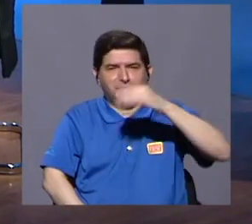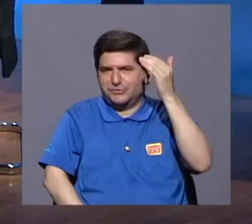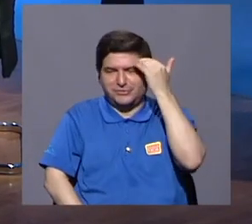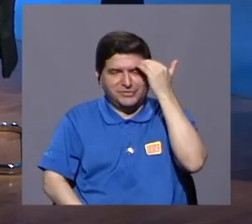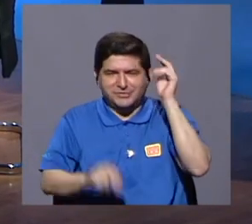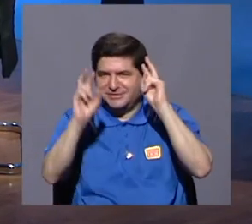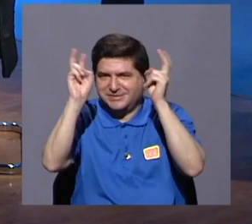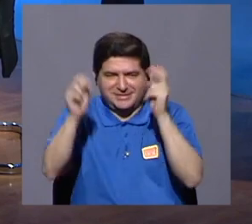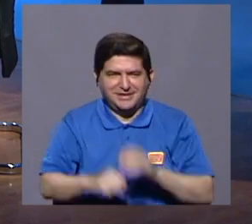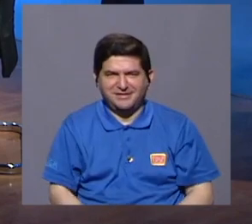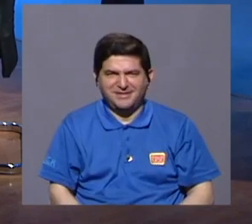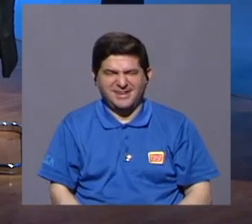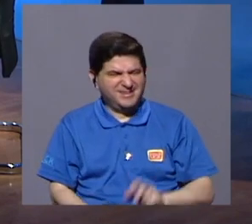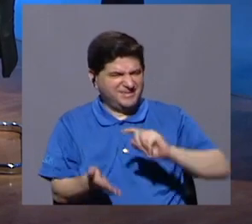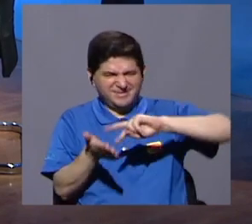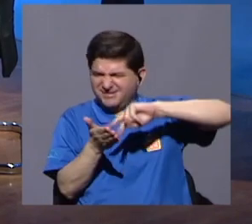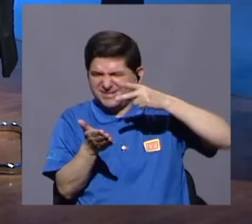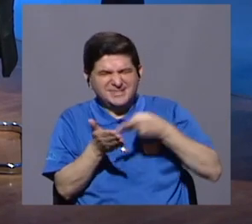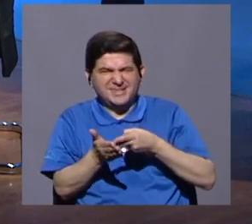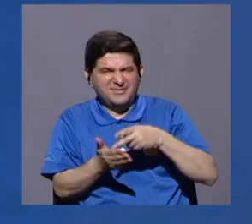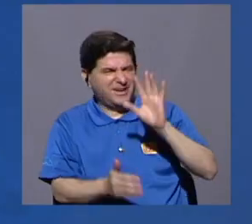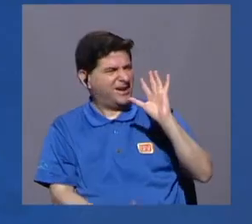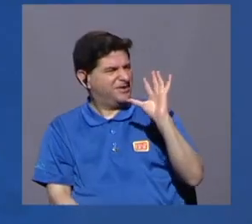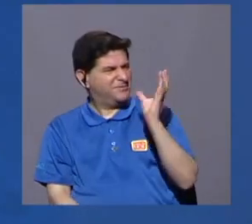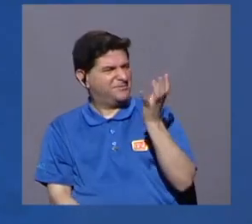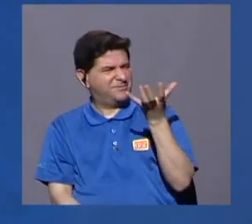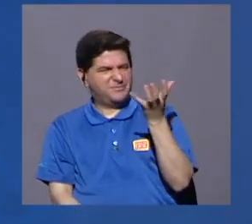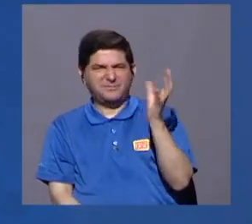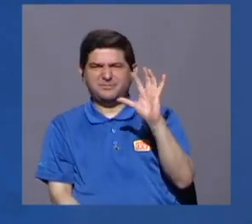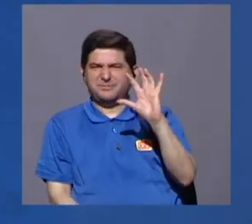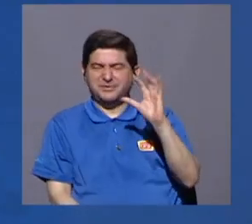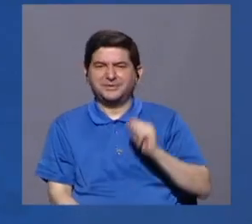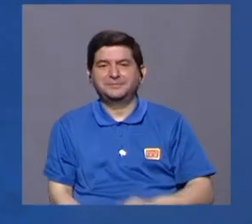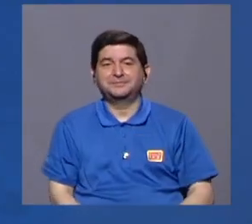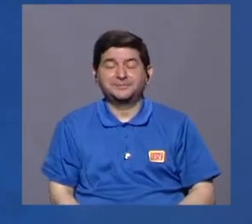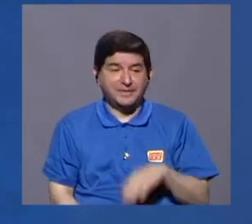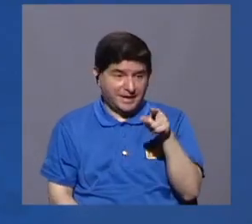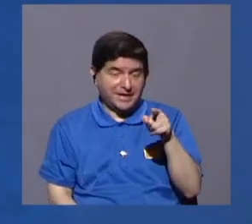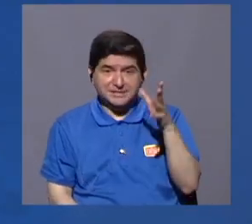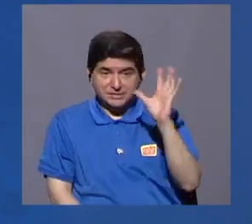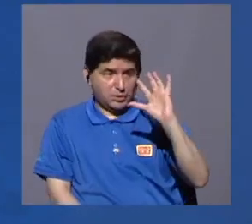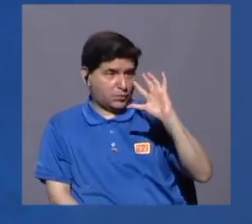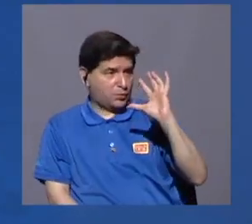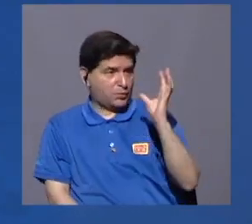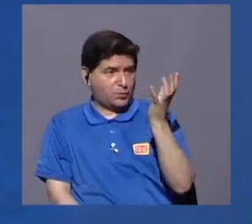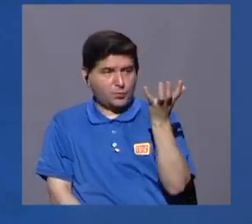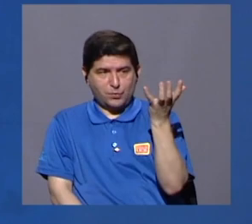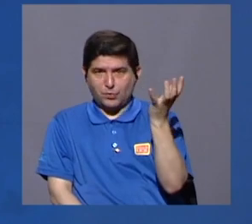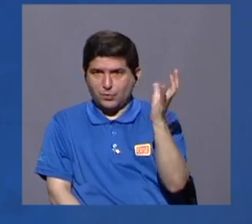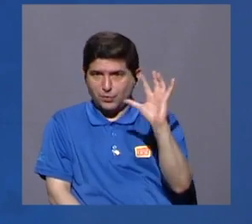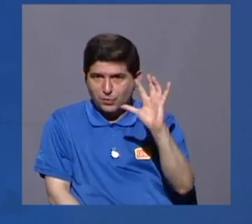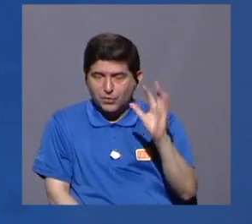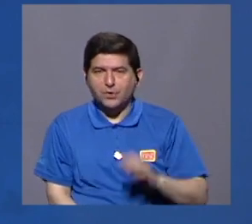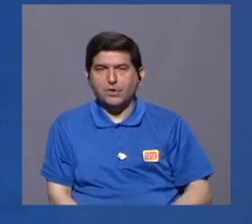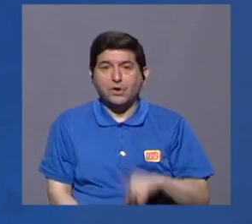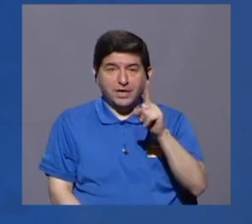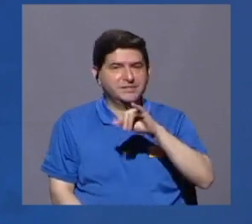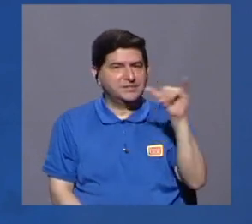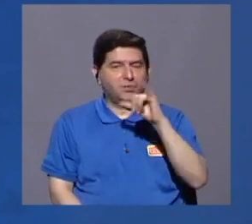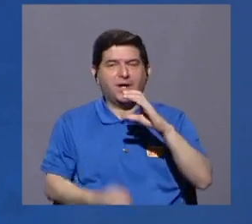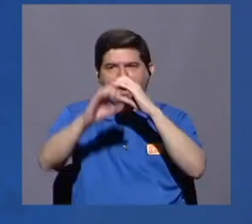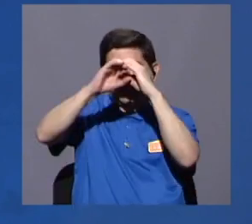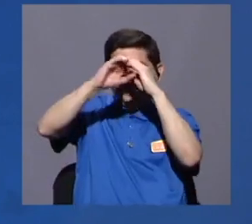materia porque entendemos por un radiotelescopio bueno básicamente un radiotelescopio es un telescopio